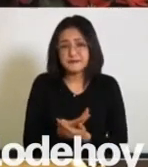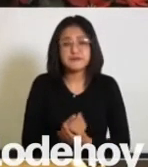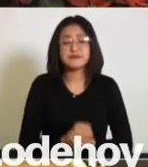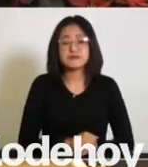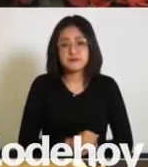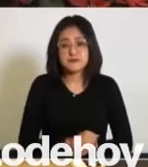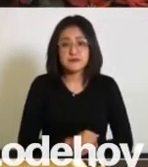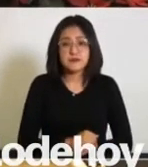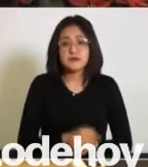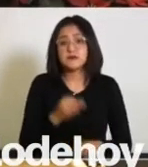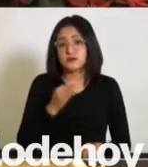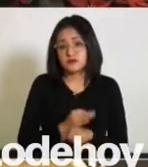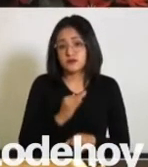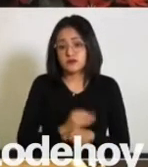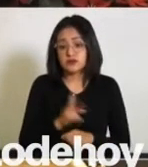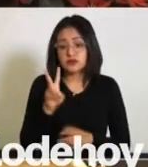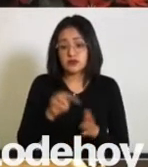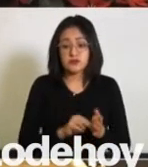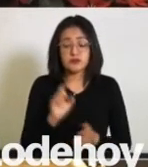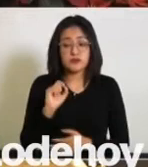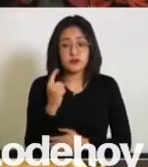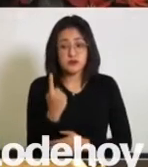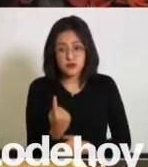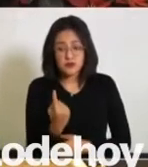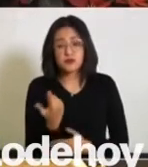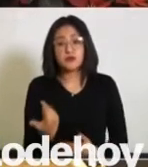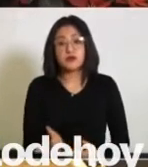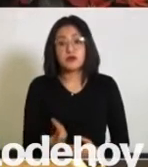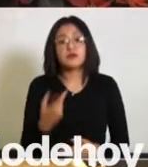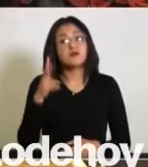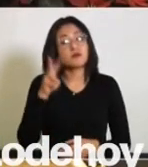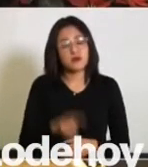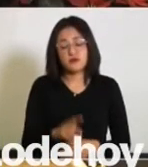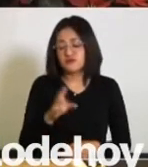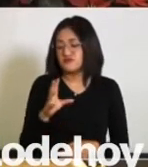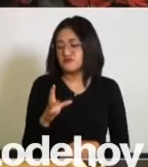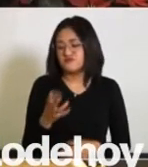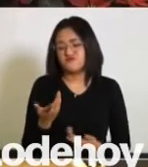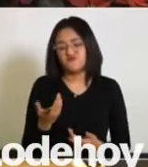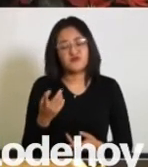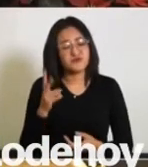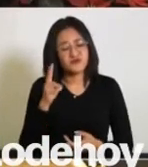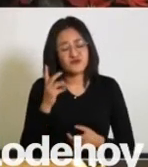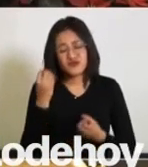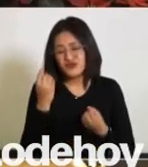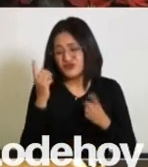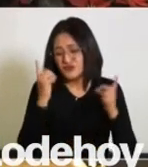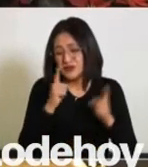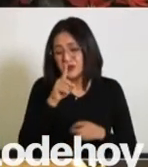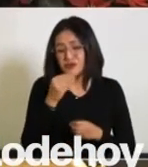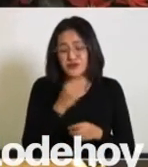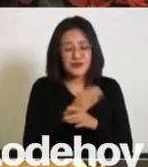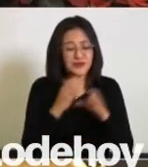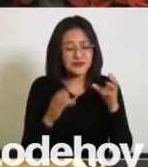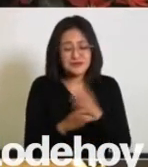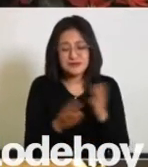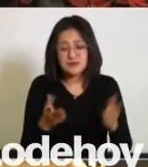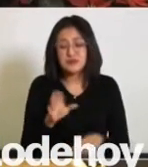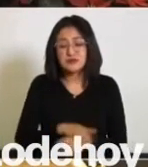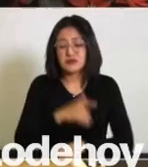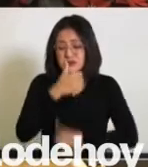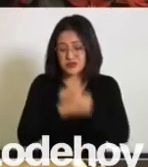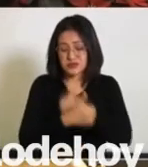de este proceso 2021 que sin duda va a poner a prueba muchas cosas porque en la